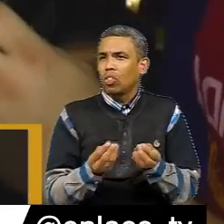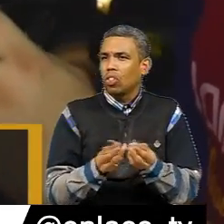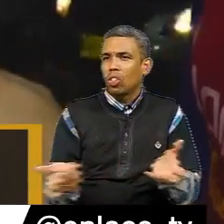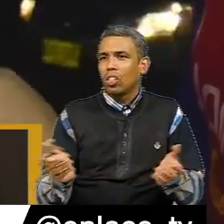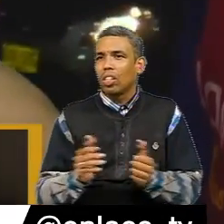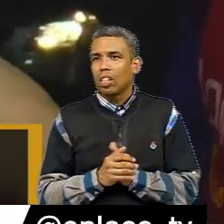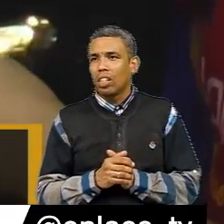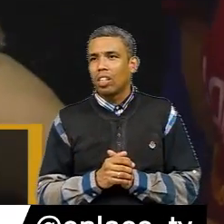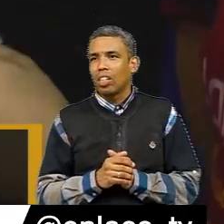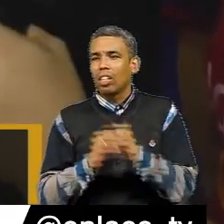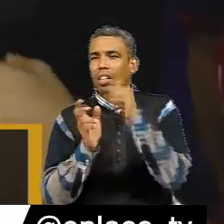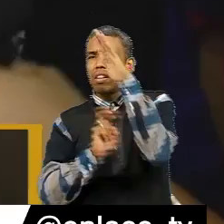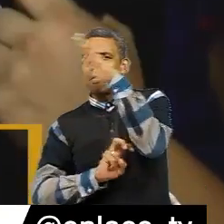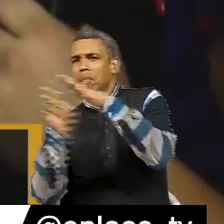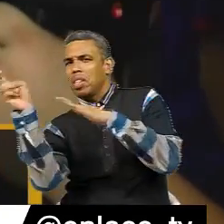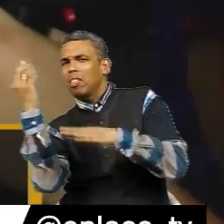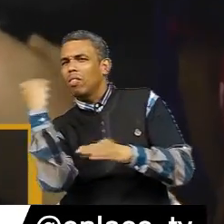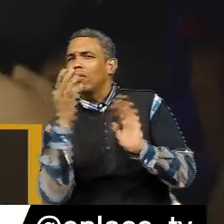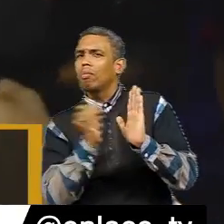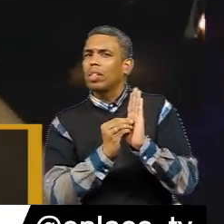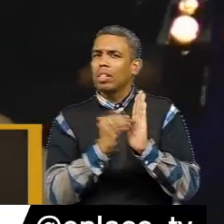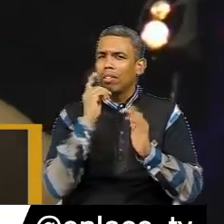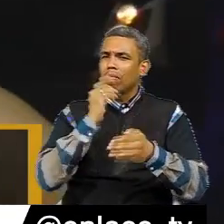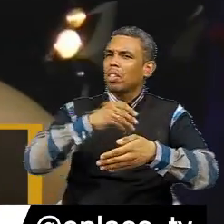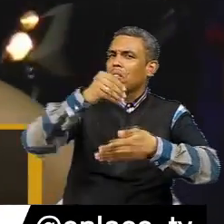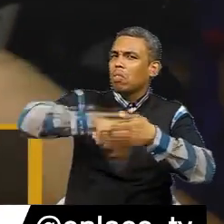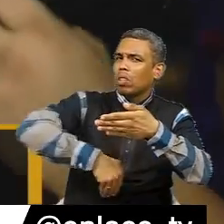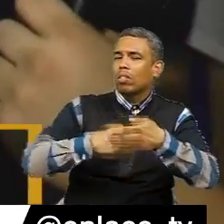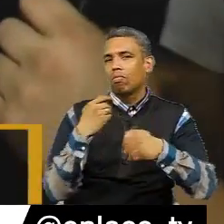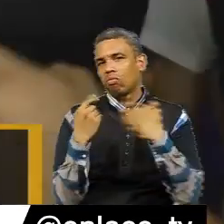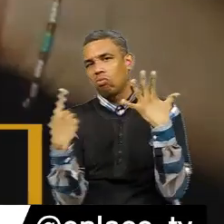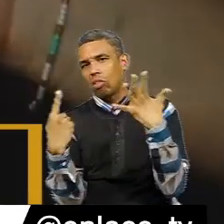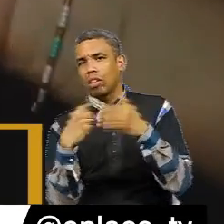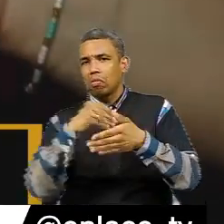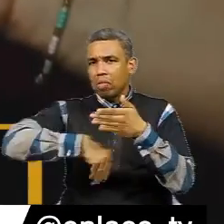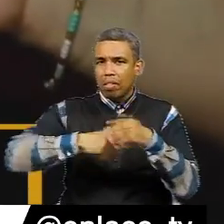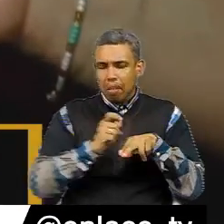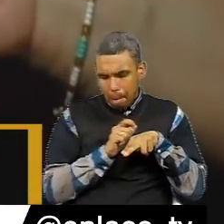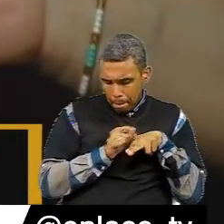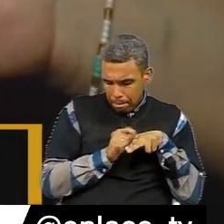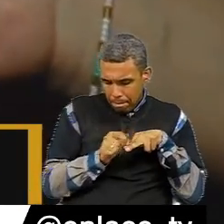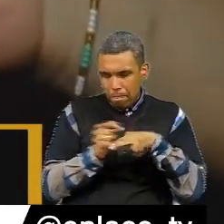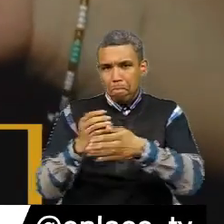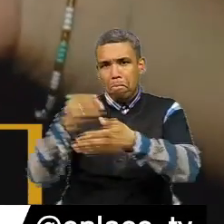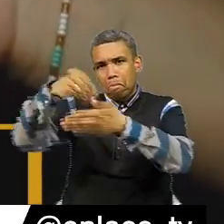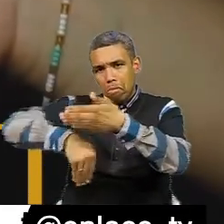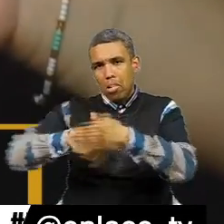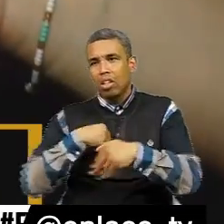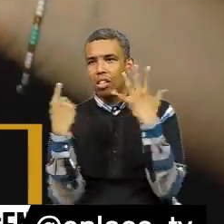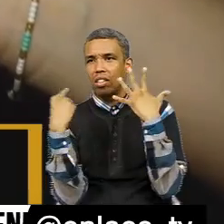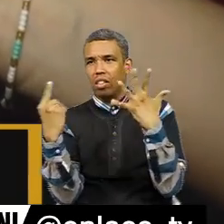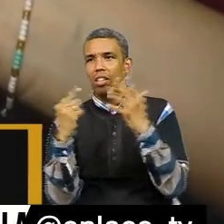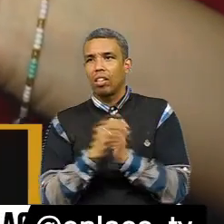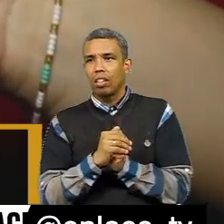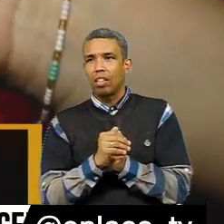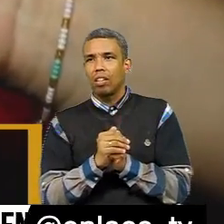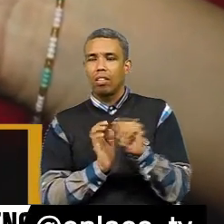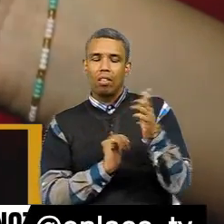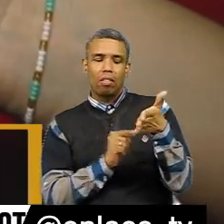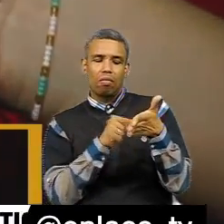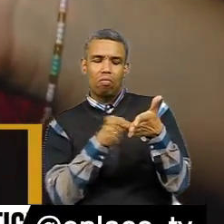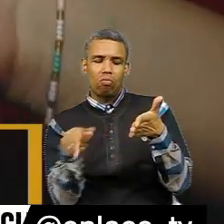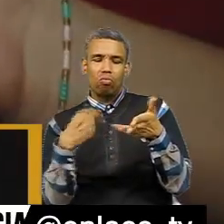había depositado? Villarelis. ¿Y cuántas boletas había depositado? 6. 6 boletas. Son correctos los datos. La señora Gloria Amparo es la ganadora